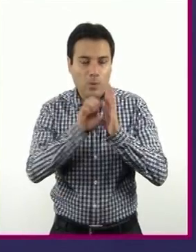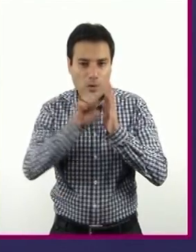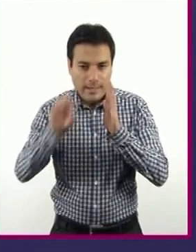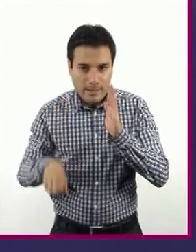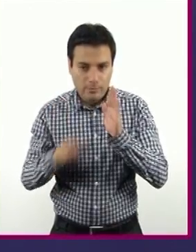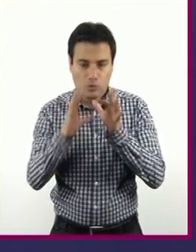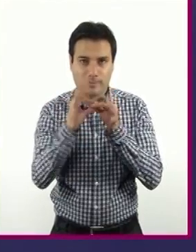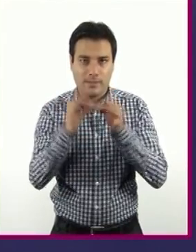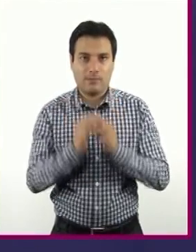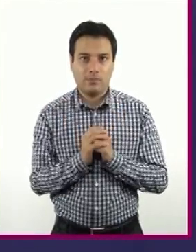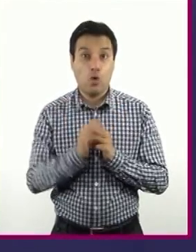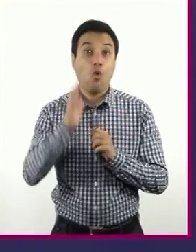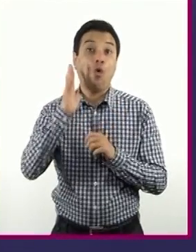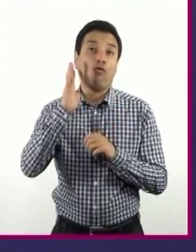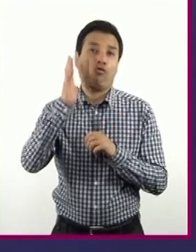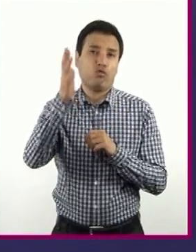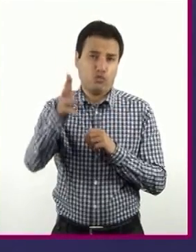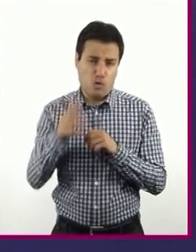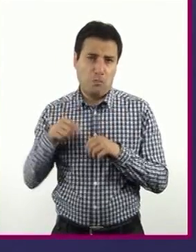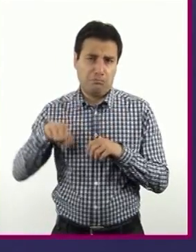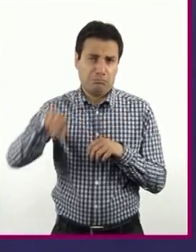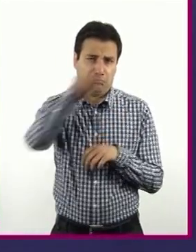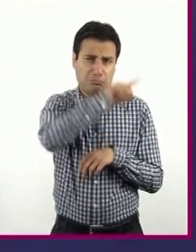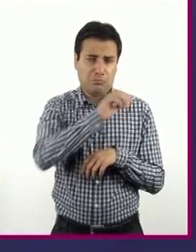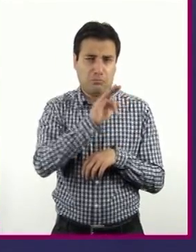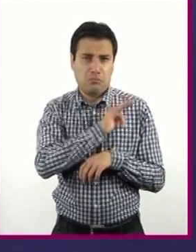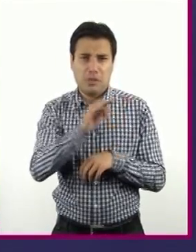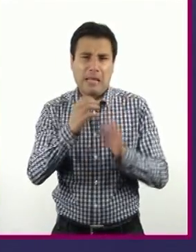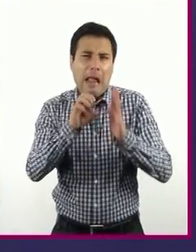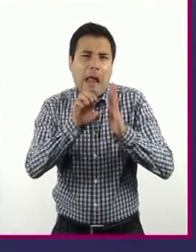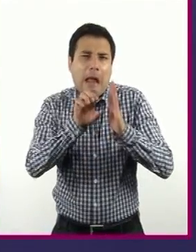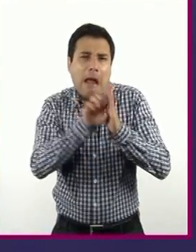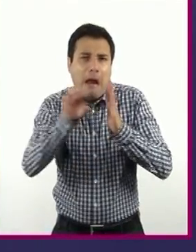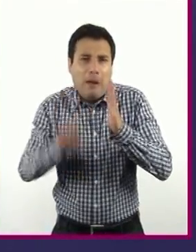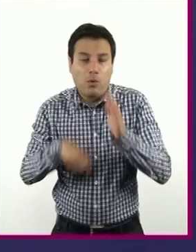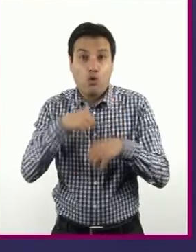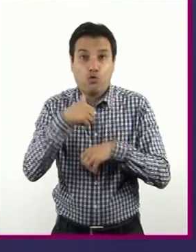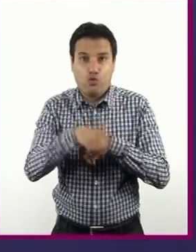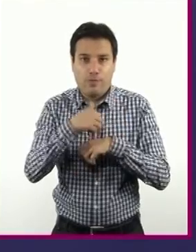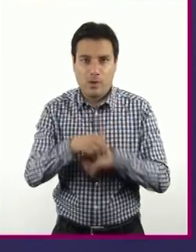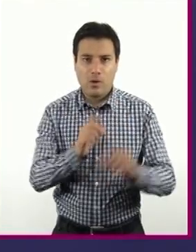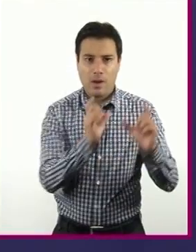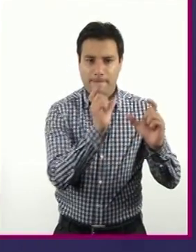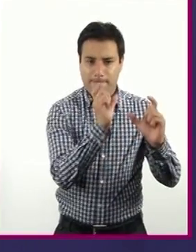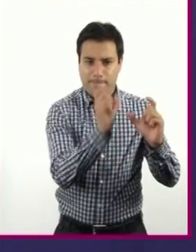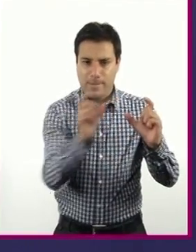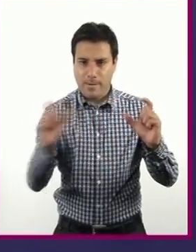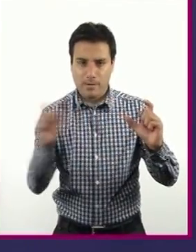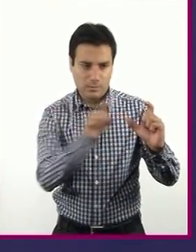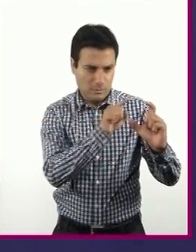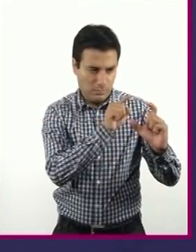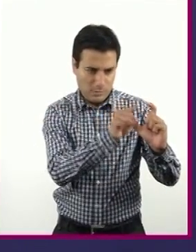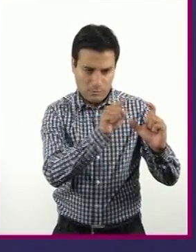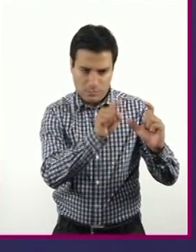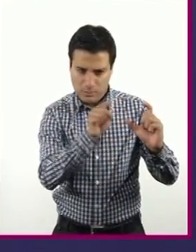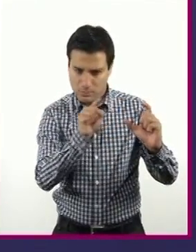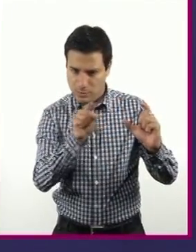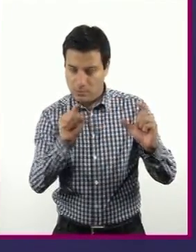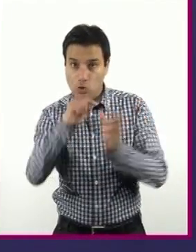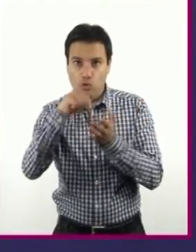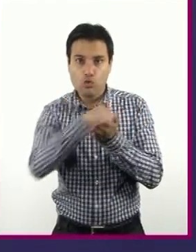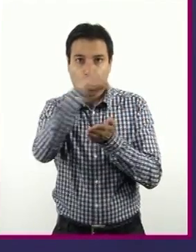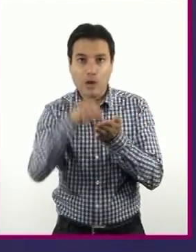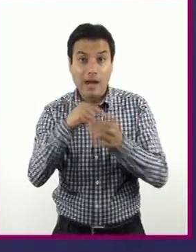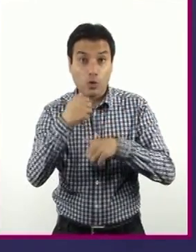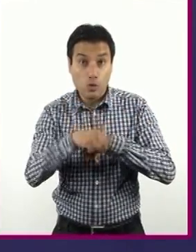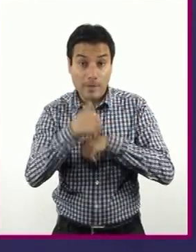permitirá en futuras sesiones encontrar la expresión general que nos permita calcular el enésimo término de una